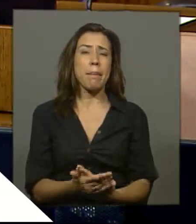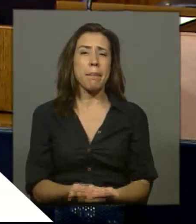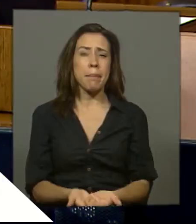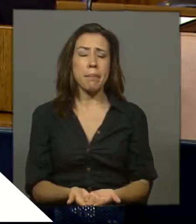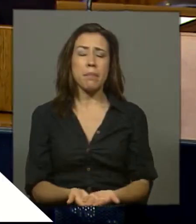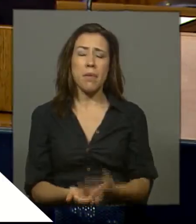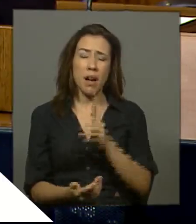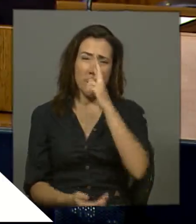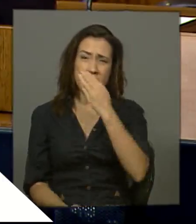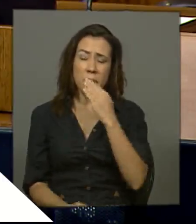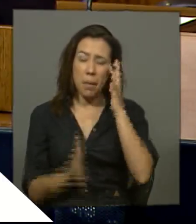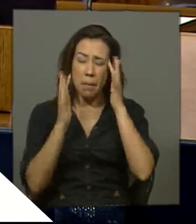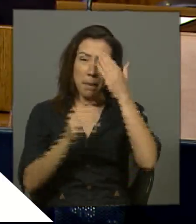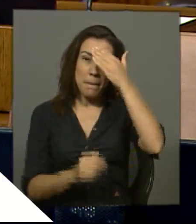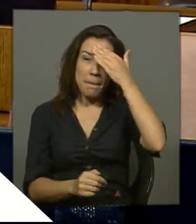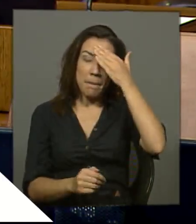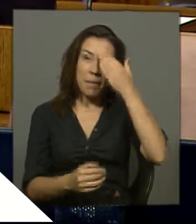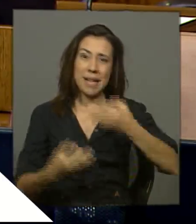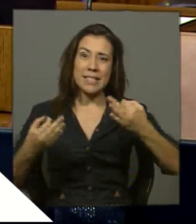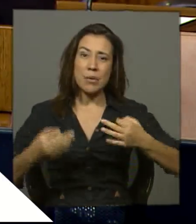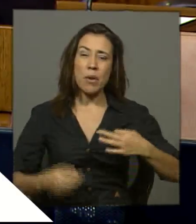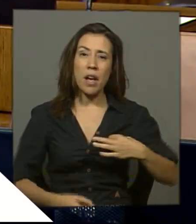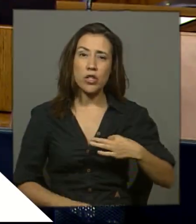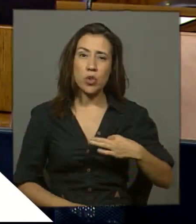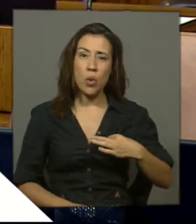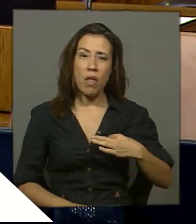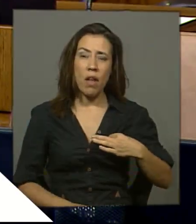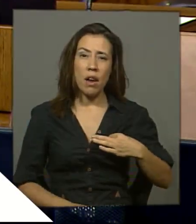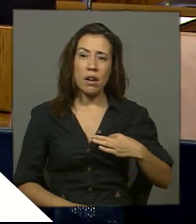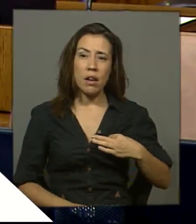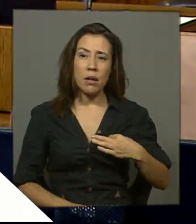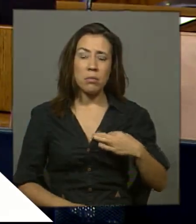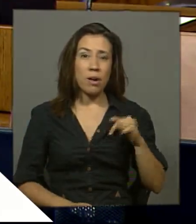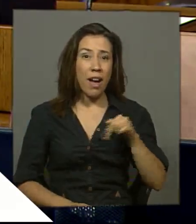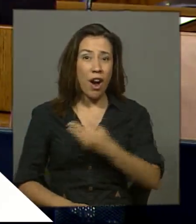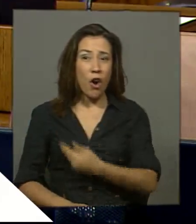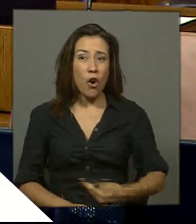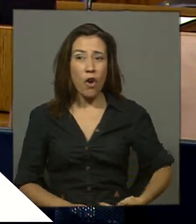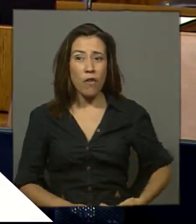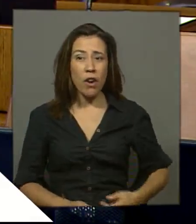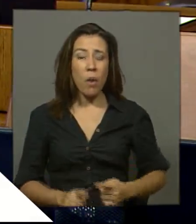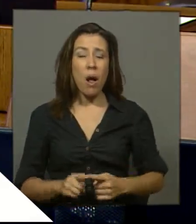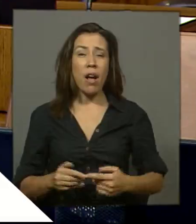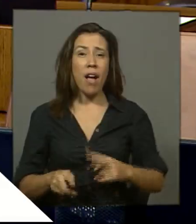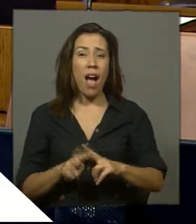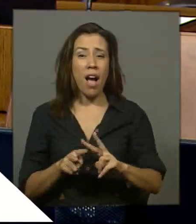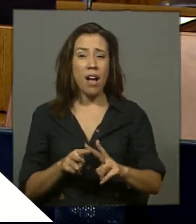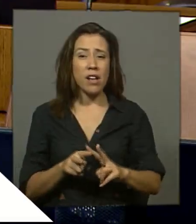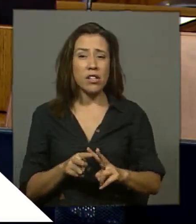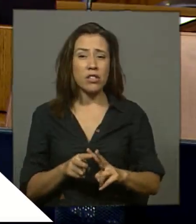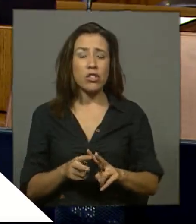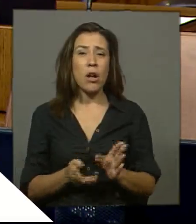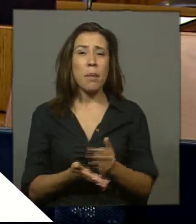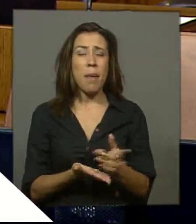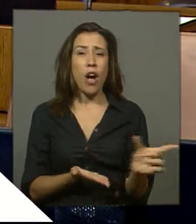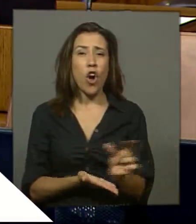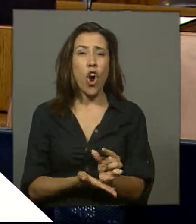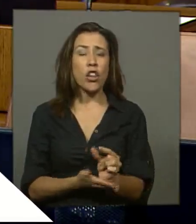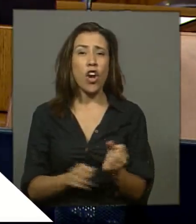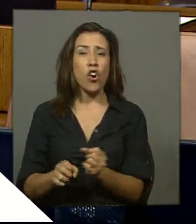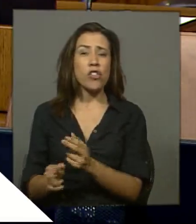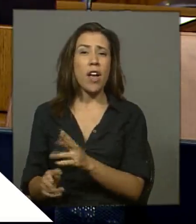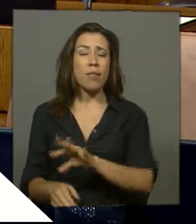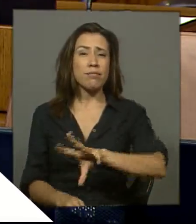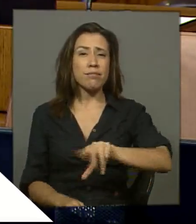curiosa también la preocupación hoy día por la Seguridad Ciudadana porque ha sido este gobierno el que ha sacado adelante la agenda corta antidelincuencia